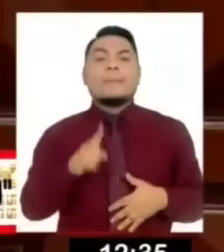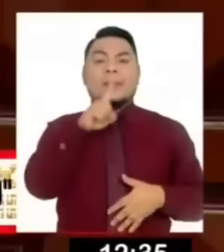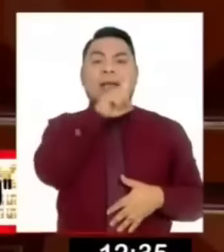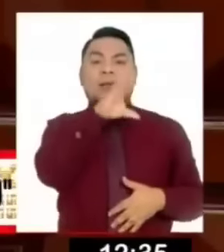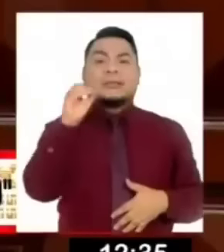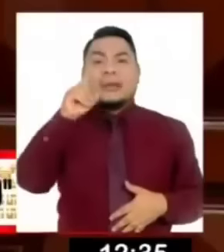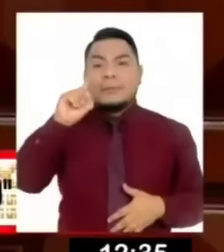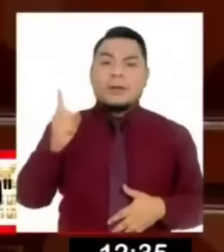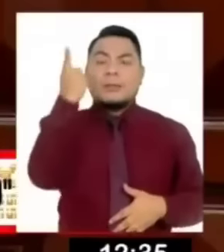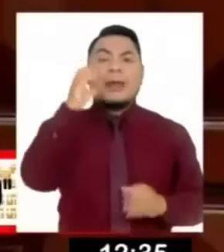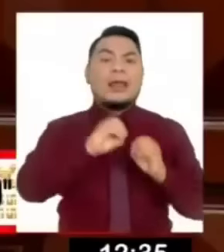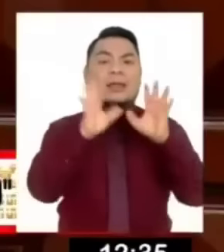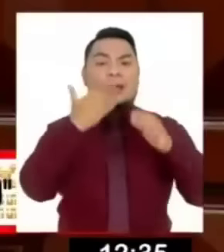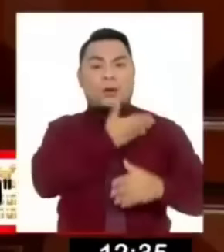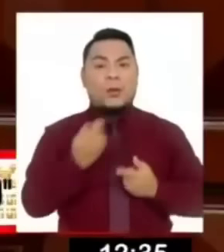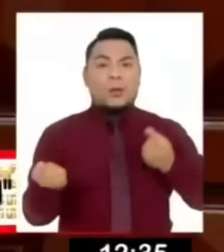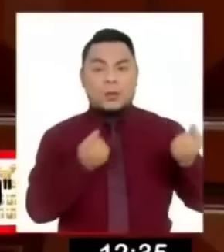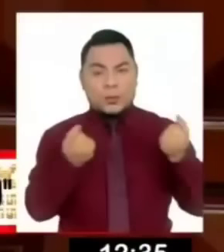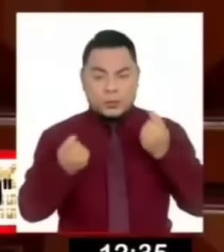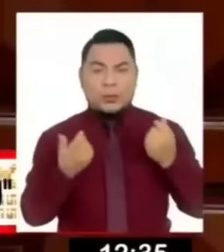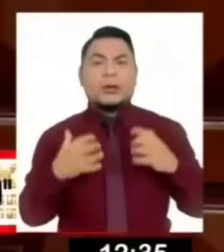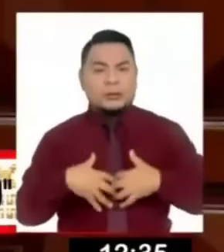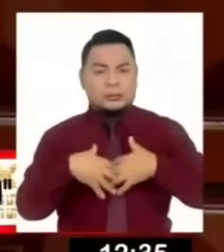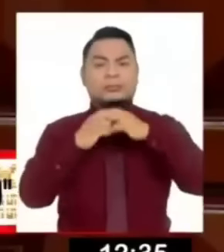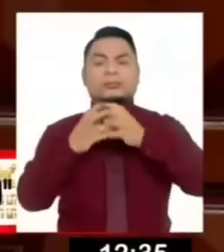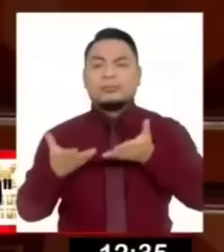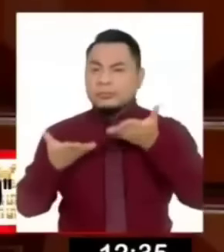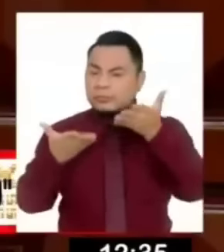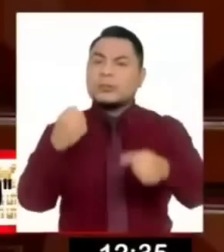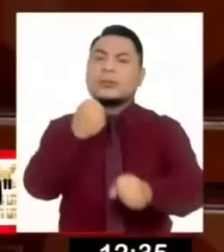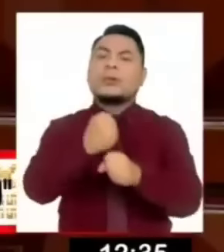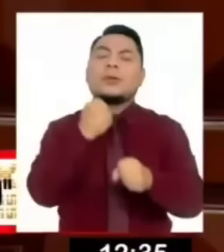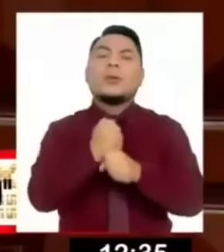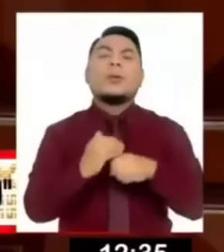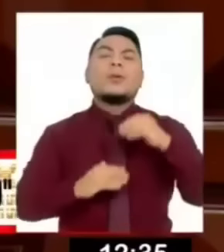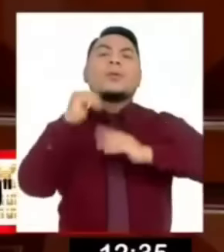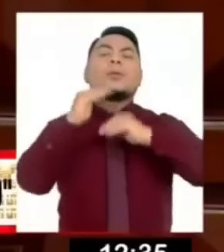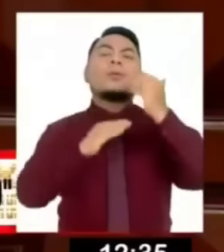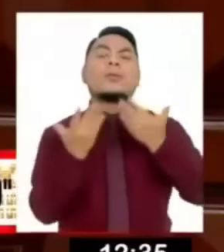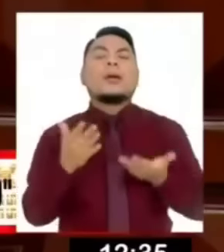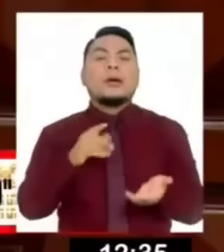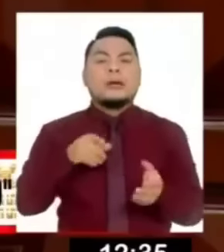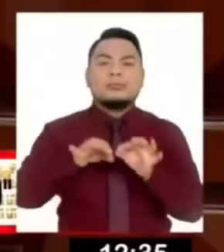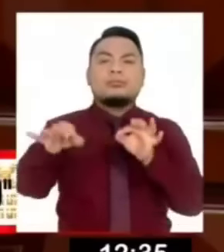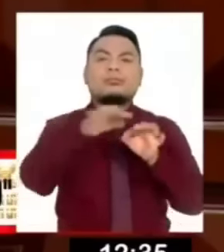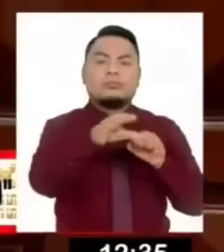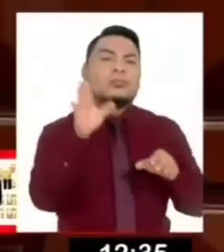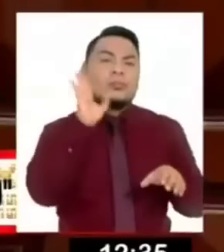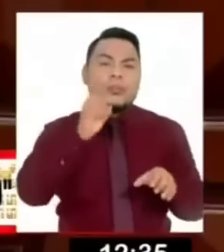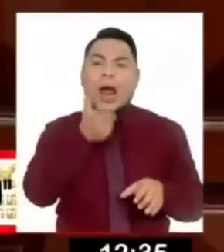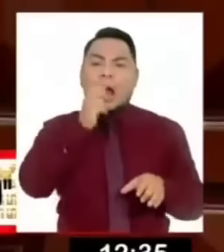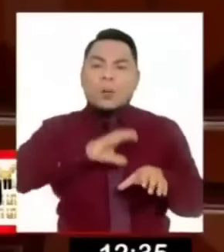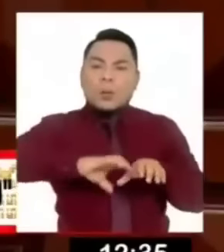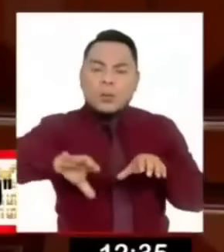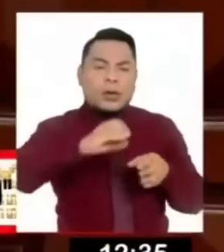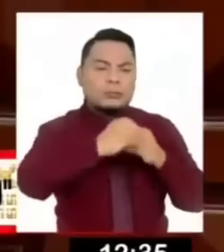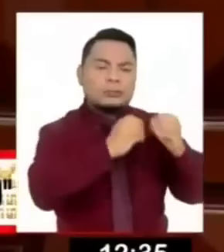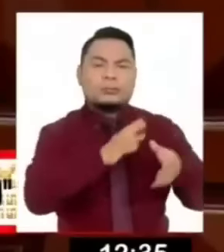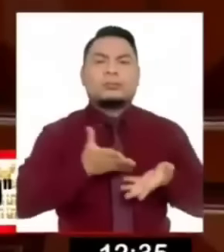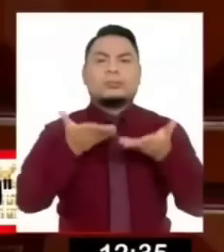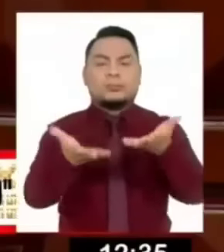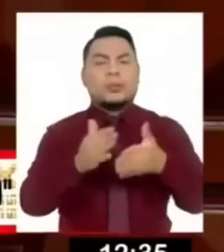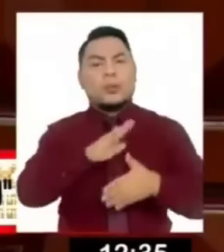primeros días de nuestro gobierno se fortalecerá la ejecución de obras de saneamiento rural sostenibles y de calidad a